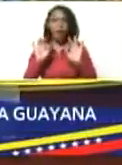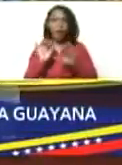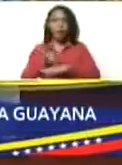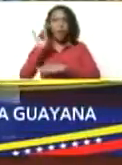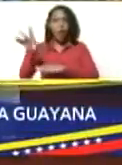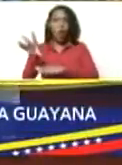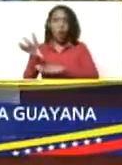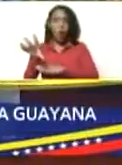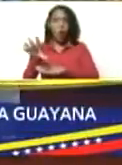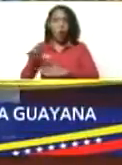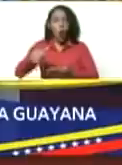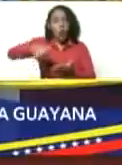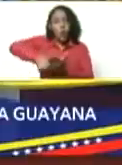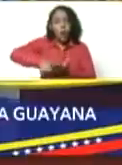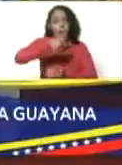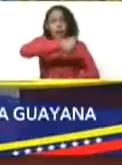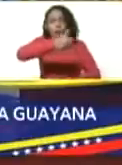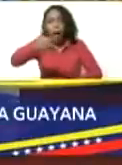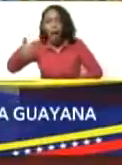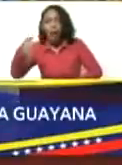huella en cada uno de nosotros.